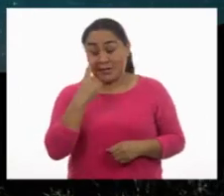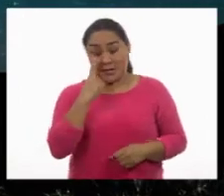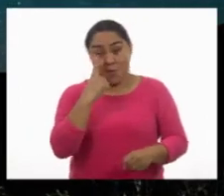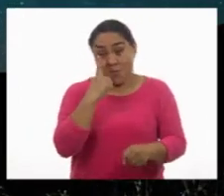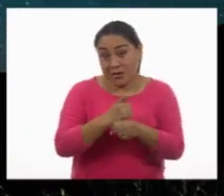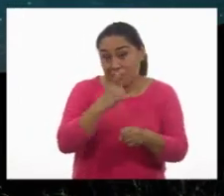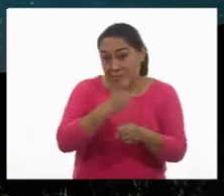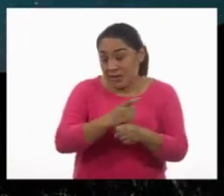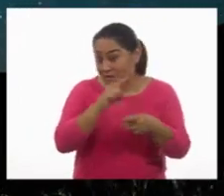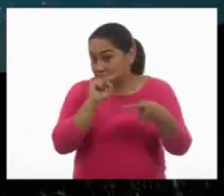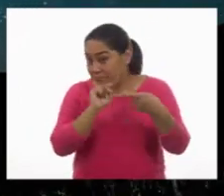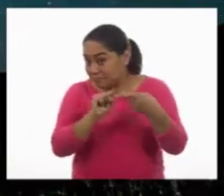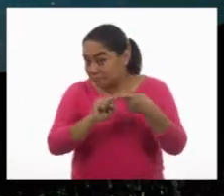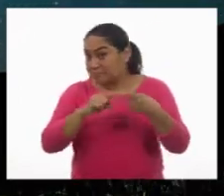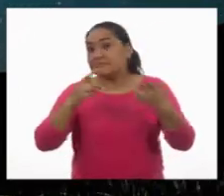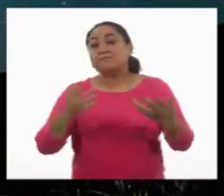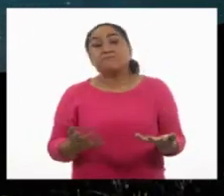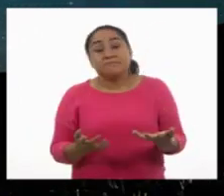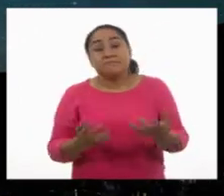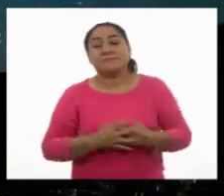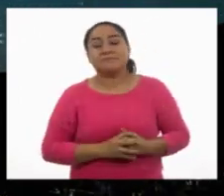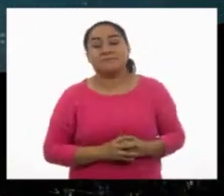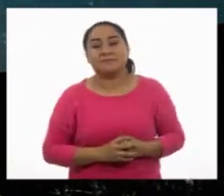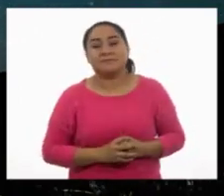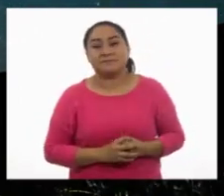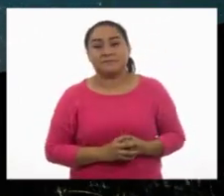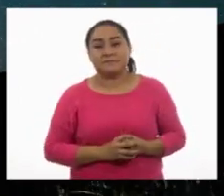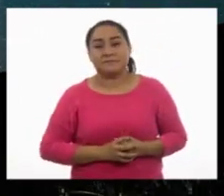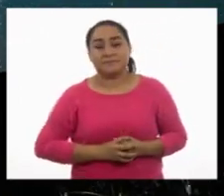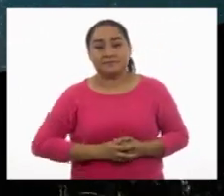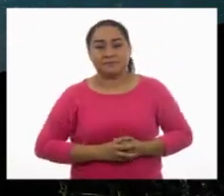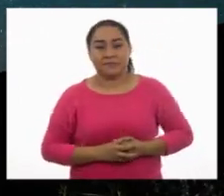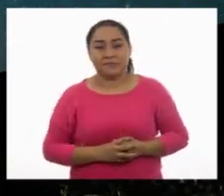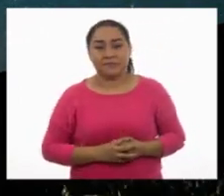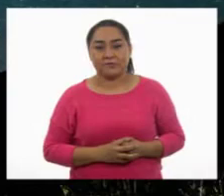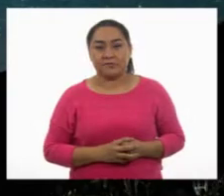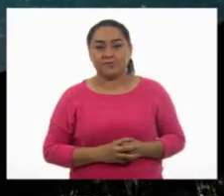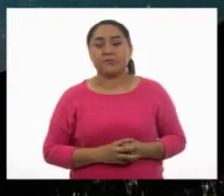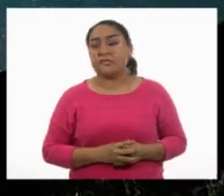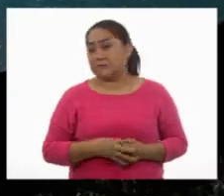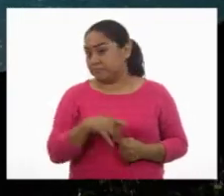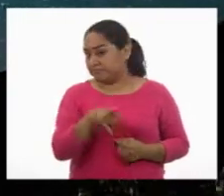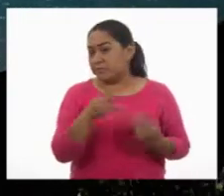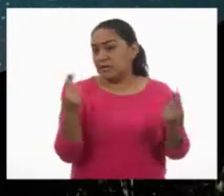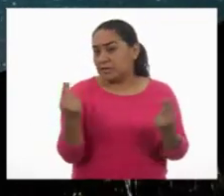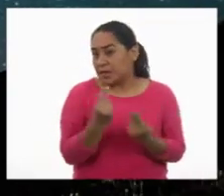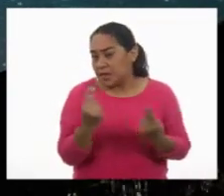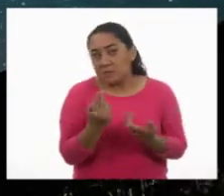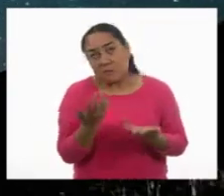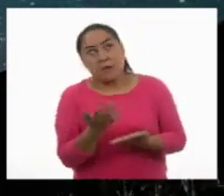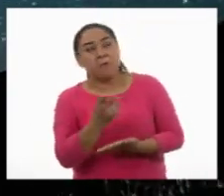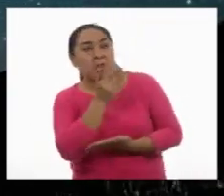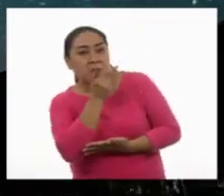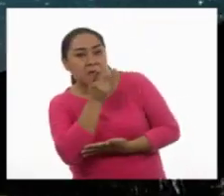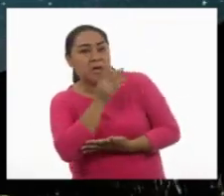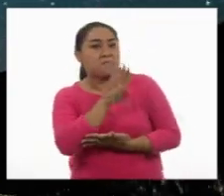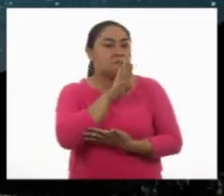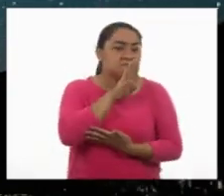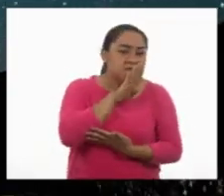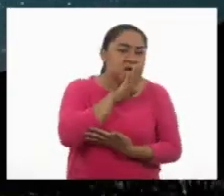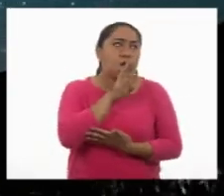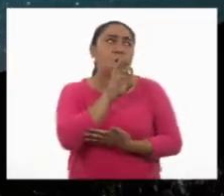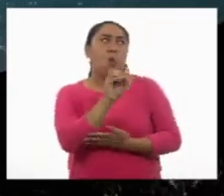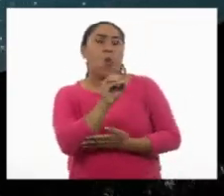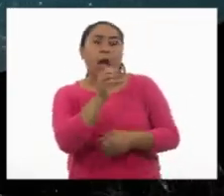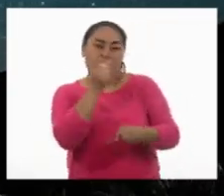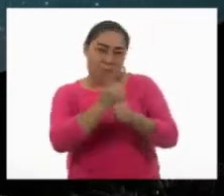número uno es el siguiente. Tienes que preguntarle a tu papá, a tu mamá o a